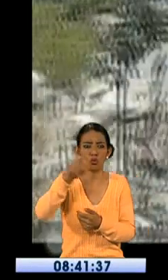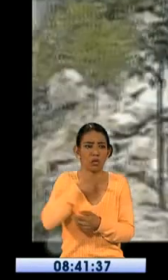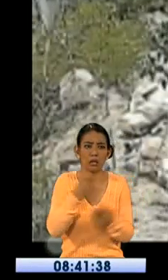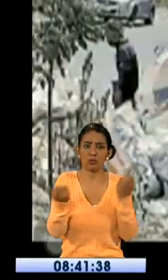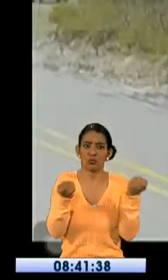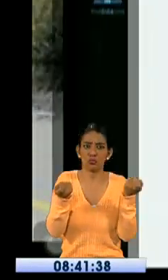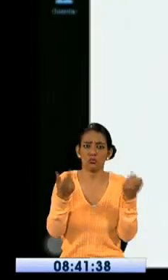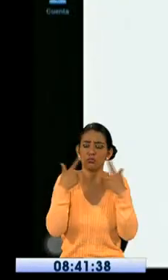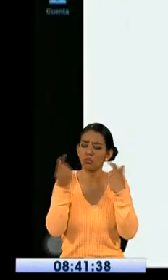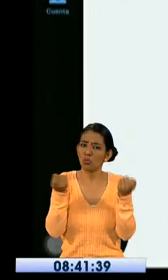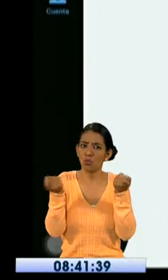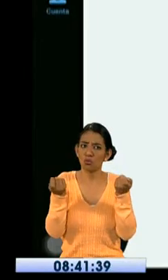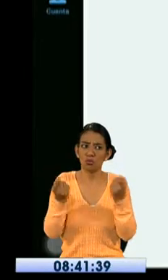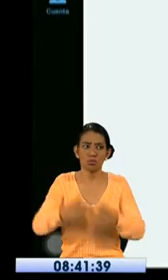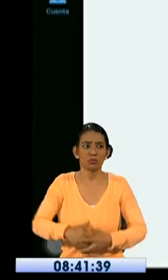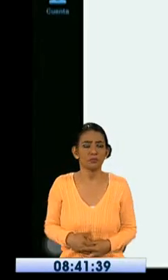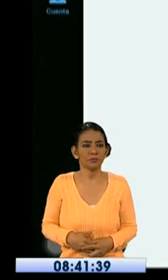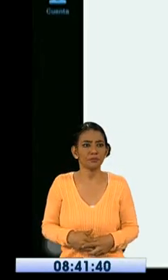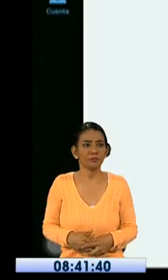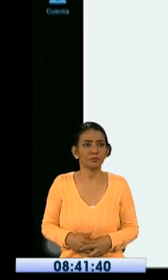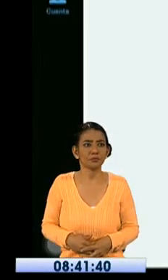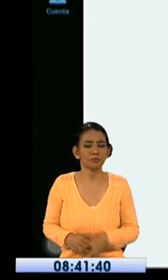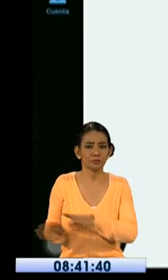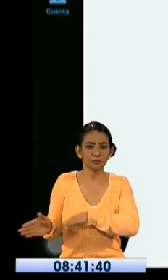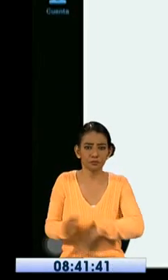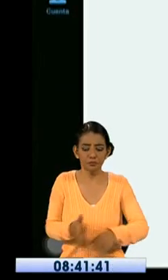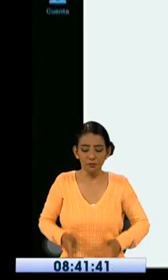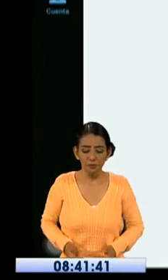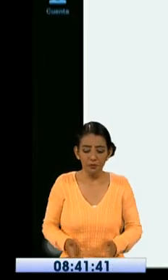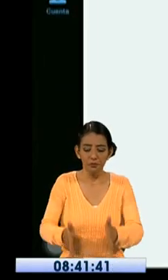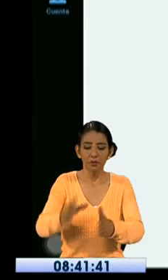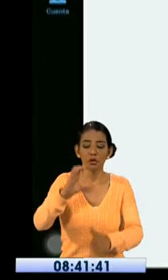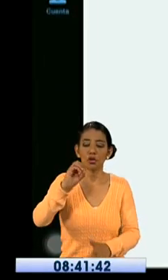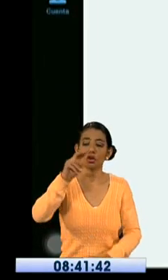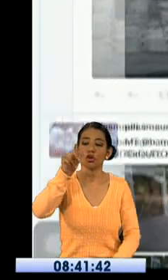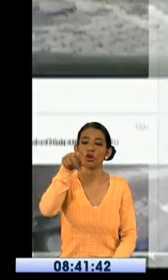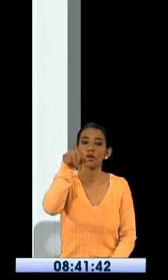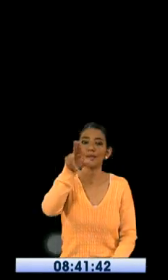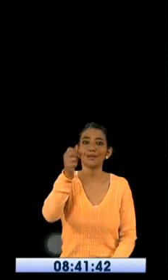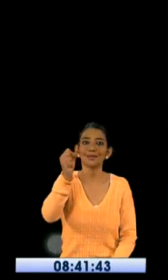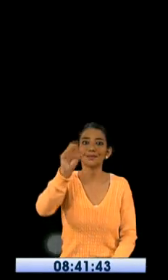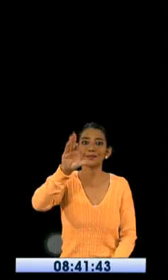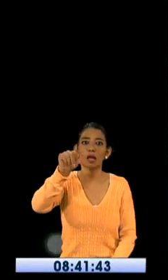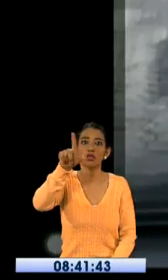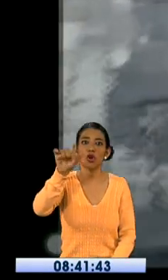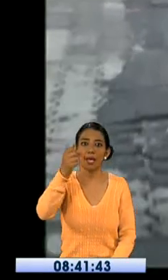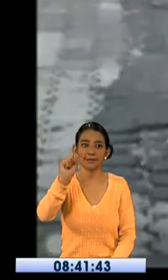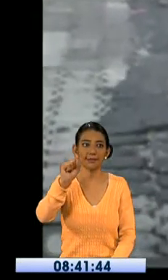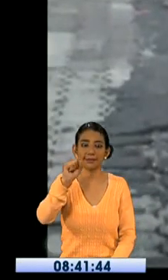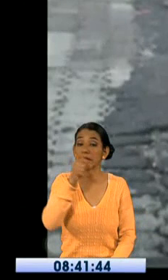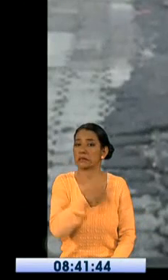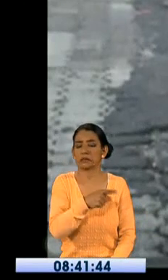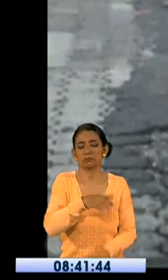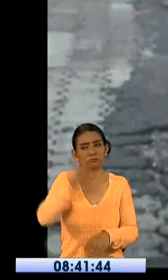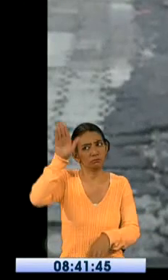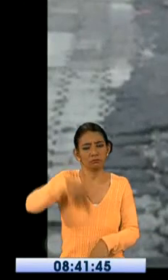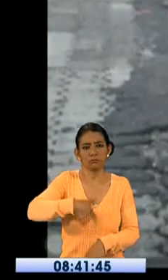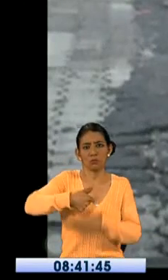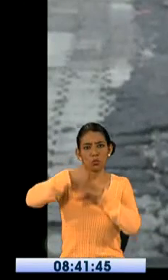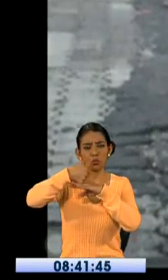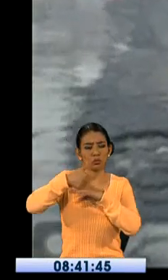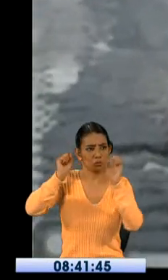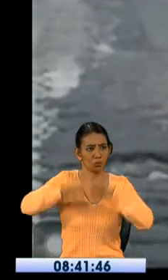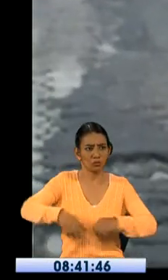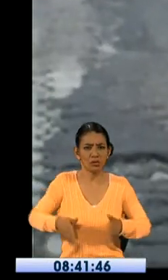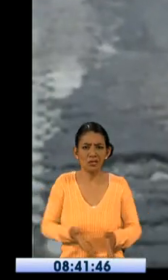control. Controles respectivos. En la Avenida de los Conquistadores está en muy mal estado en ambos sentidos. Aquí hay que hacer un llamado a la autoridad. Miren esto. La